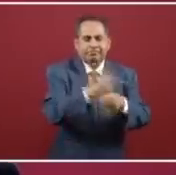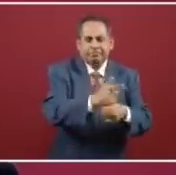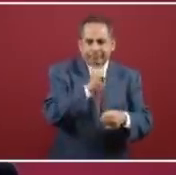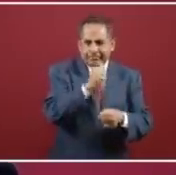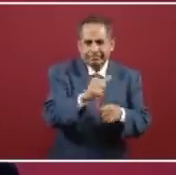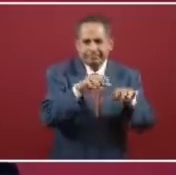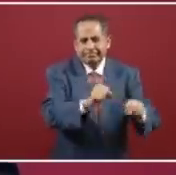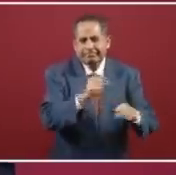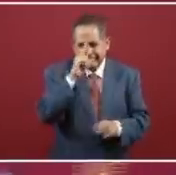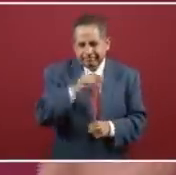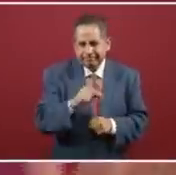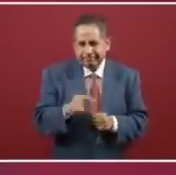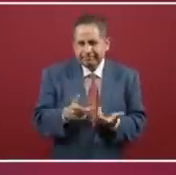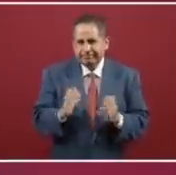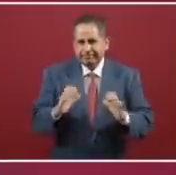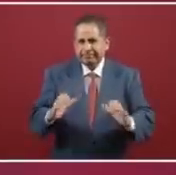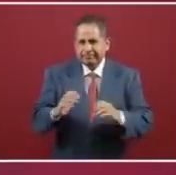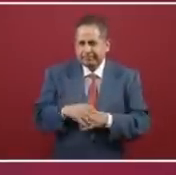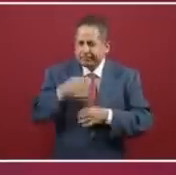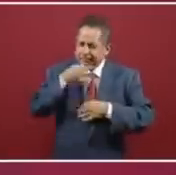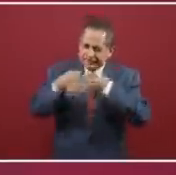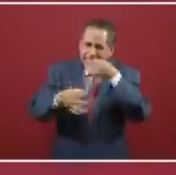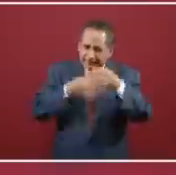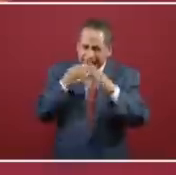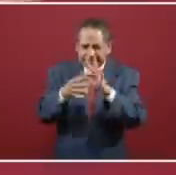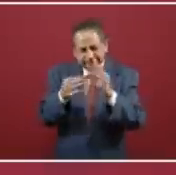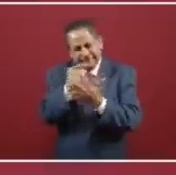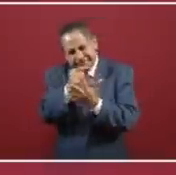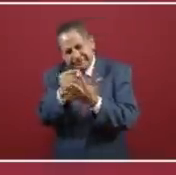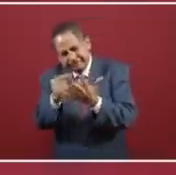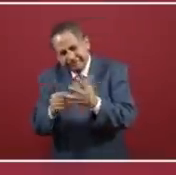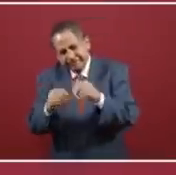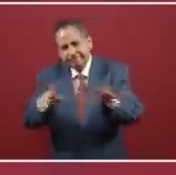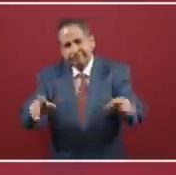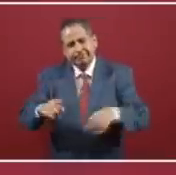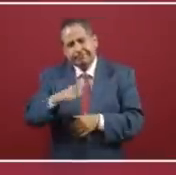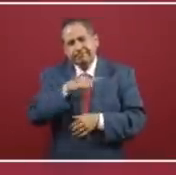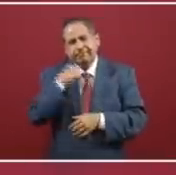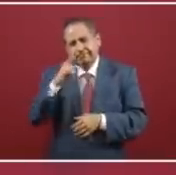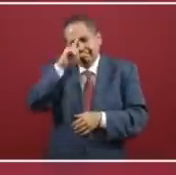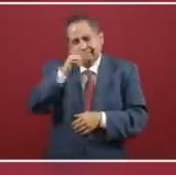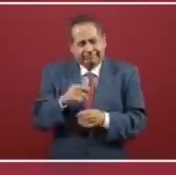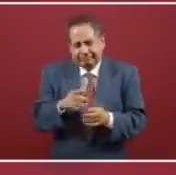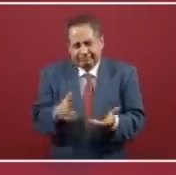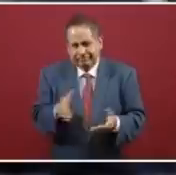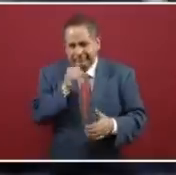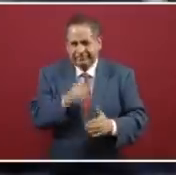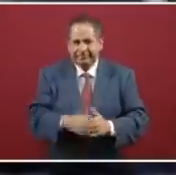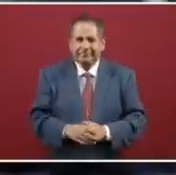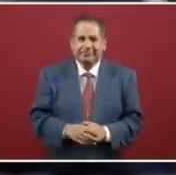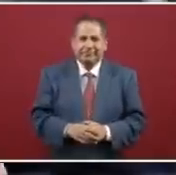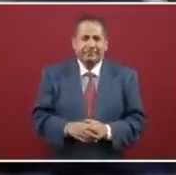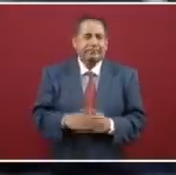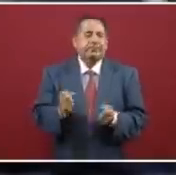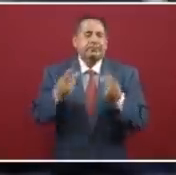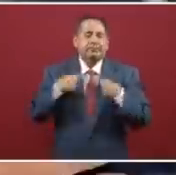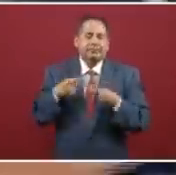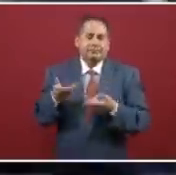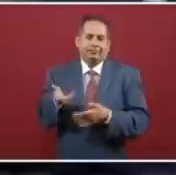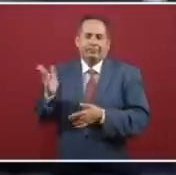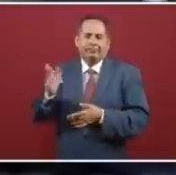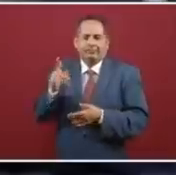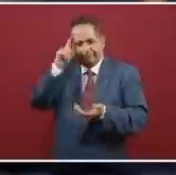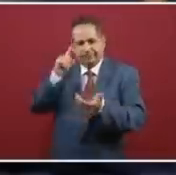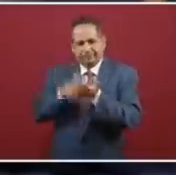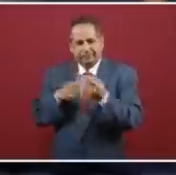lo agarro en la maroma si yo me pongo a dar tanto detalle pues le das en la torre al operativo bueno por este dato de cuántos correos